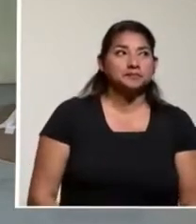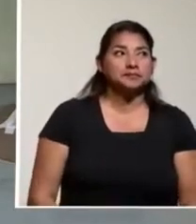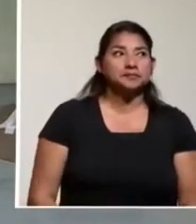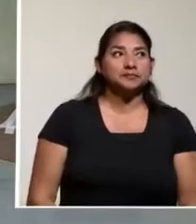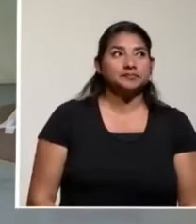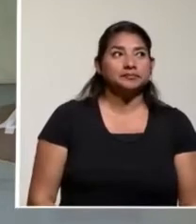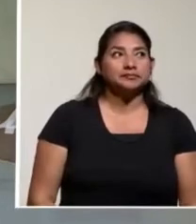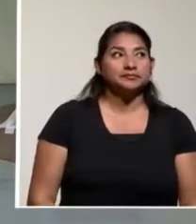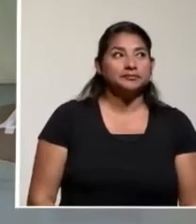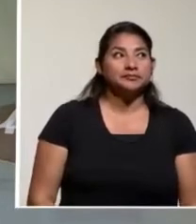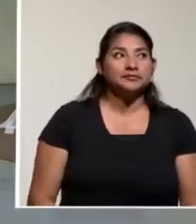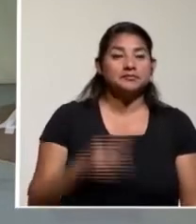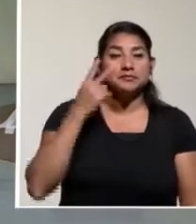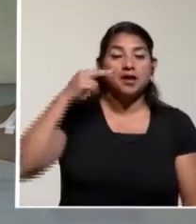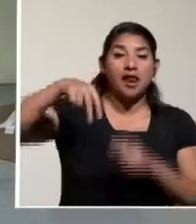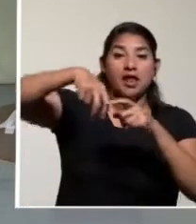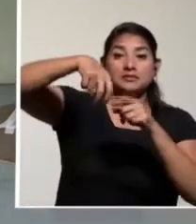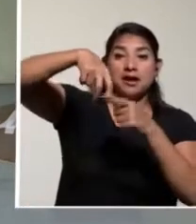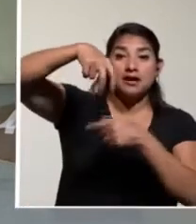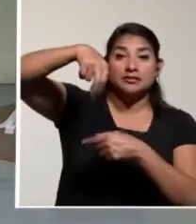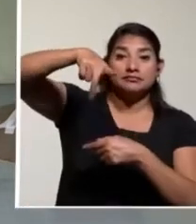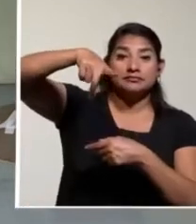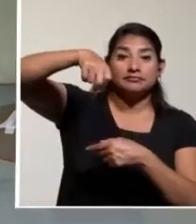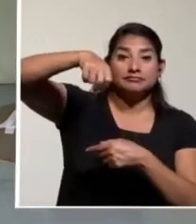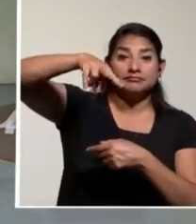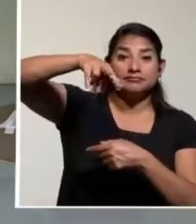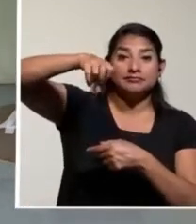A ver, ¿piernas? Las piernas.